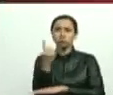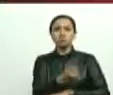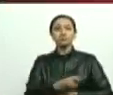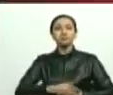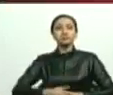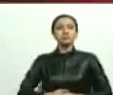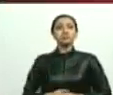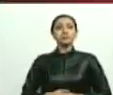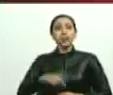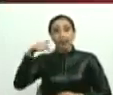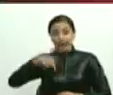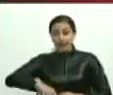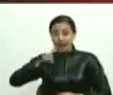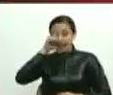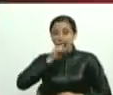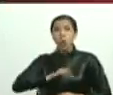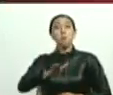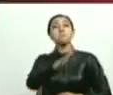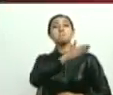Es el año para ser mejores.